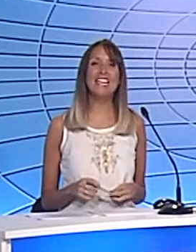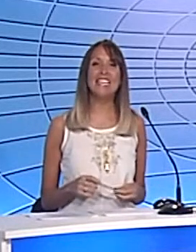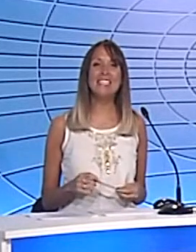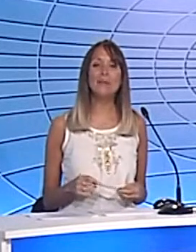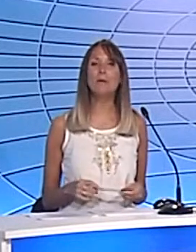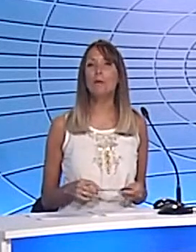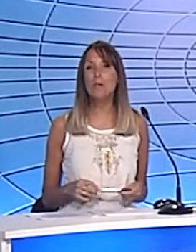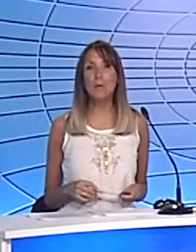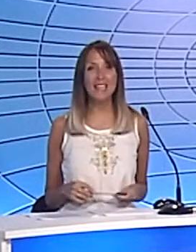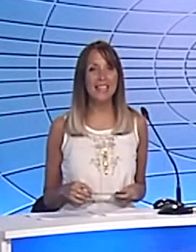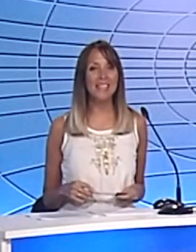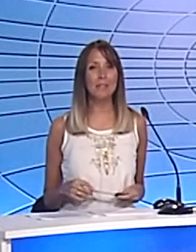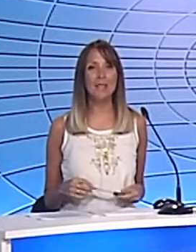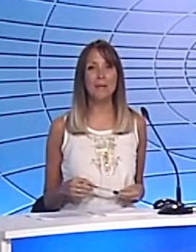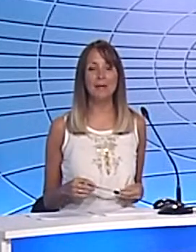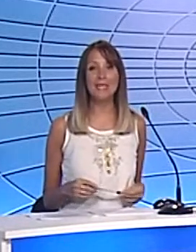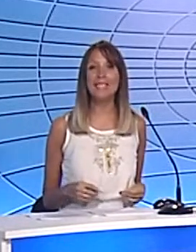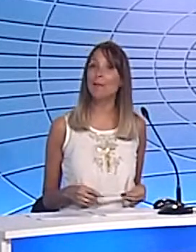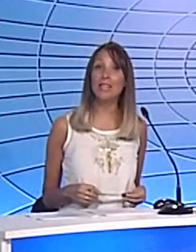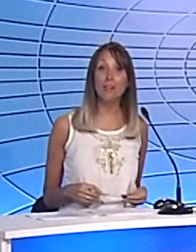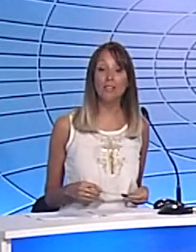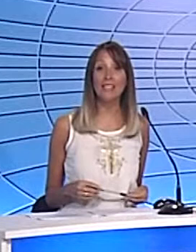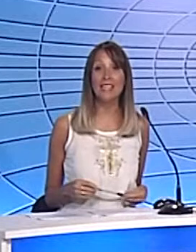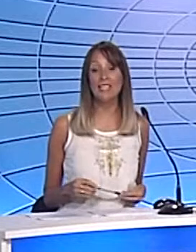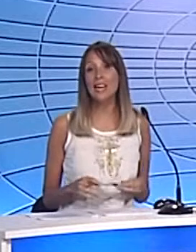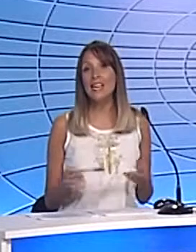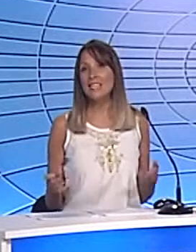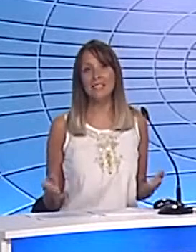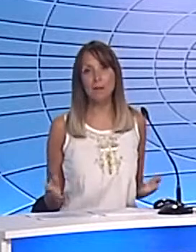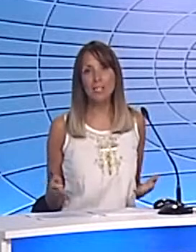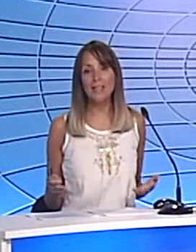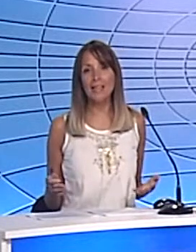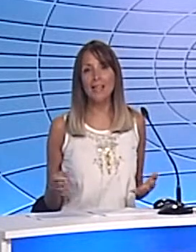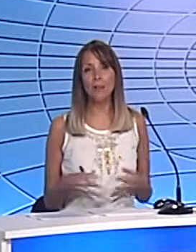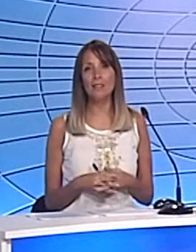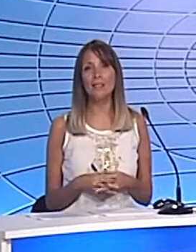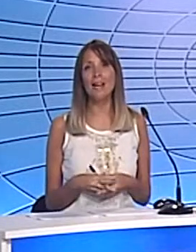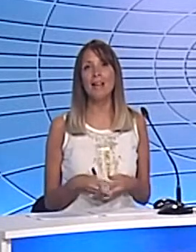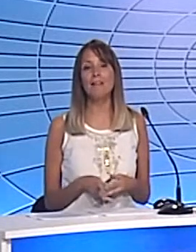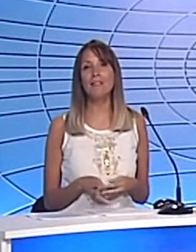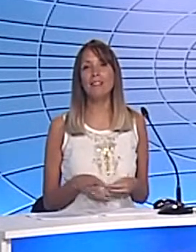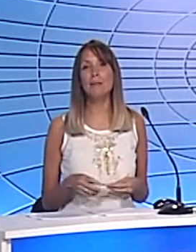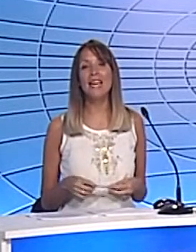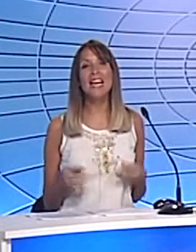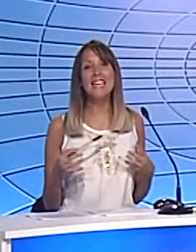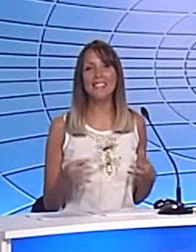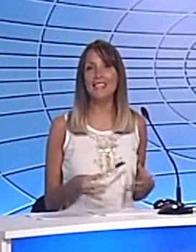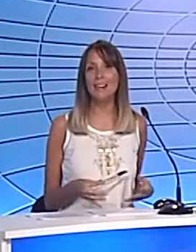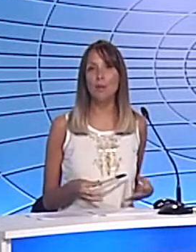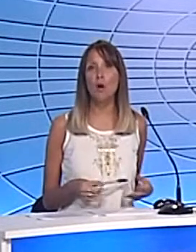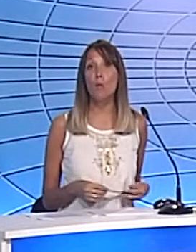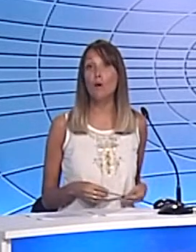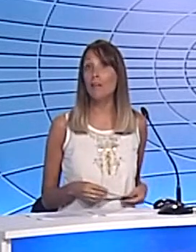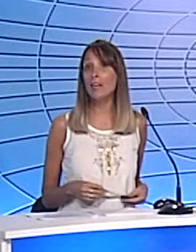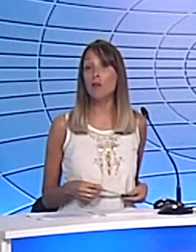jornada gris con mucha humedad en la ciudad de Mar del Plata, también en la costa atlántica, y estamos ya de cara a lo que será el fin de semana extra